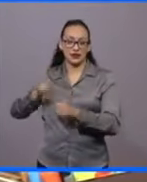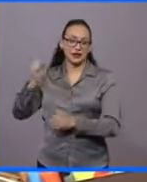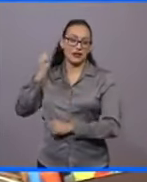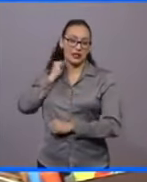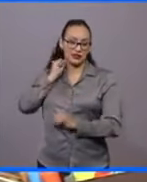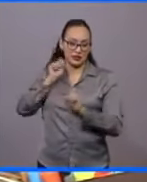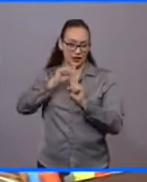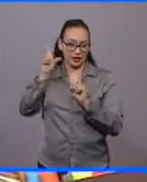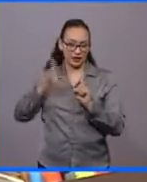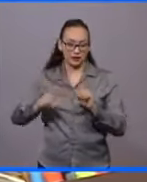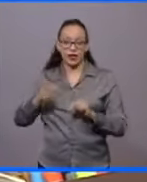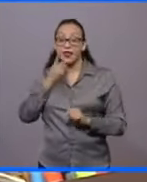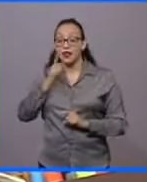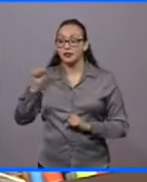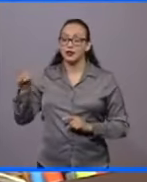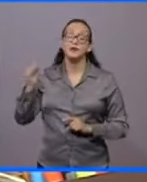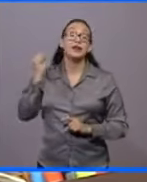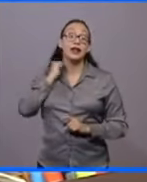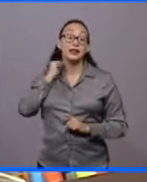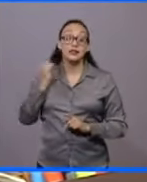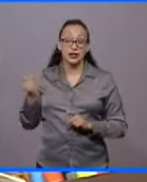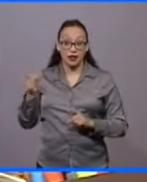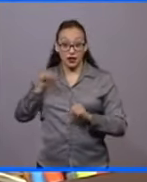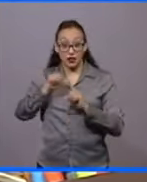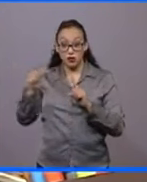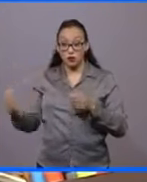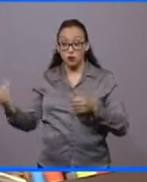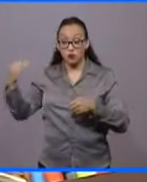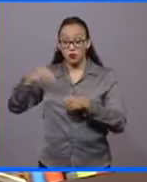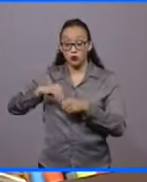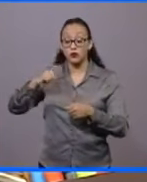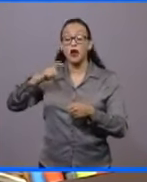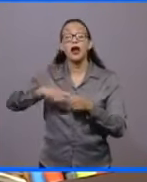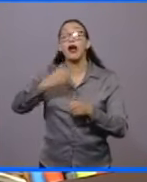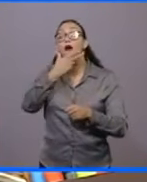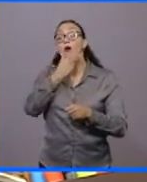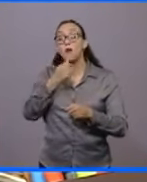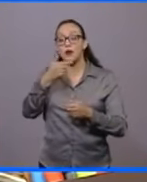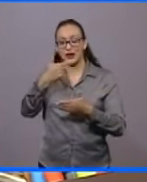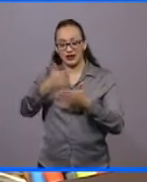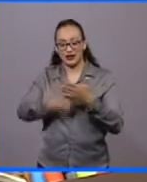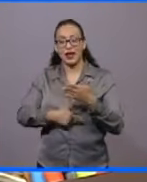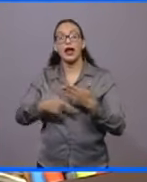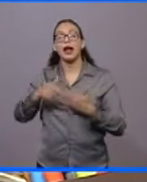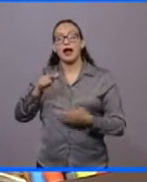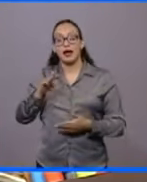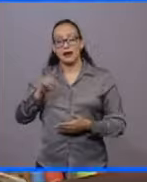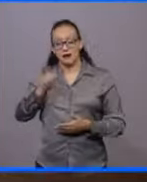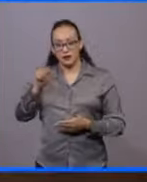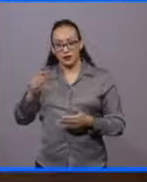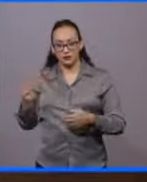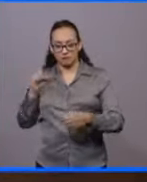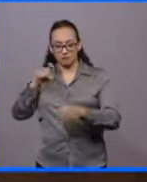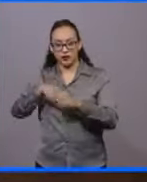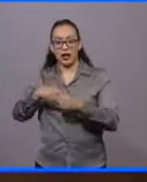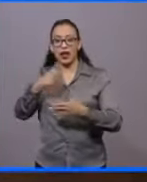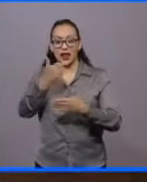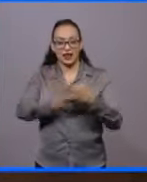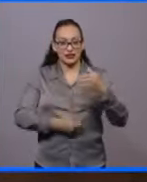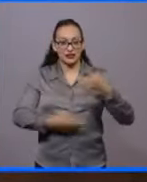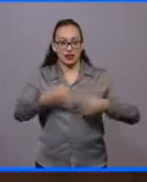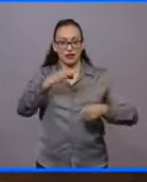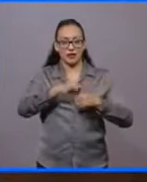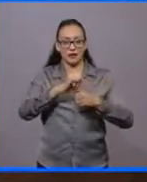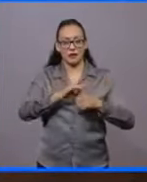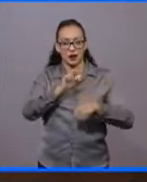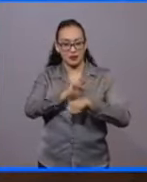reclama es que el Senado incluyó de forma indebida a Batis Vázquez en el listado de candidatos al Tribunal de Disciplina Judicial, por